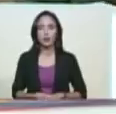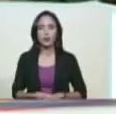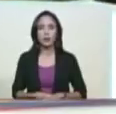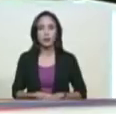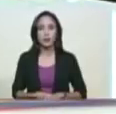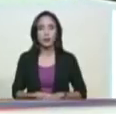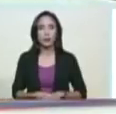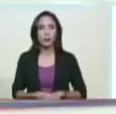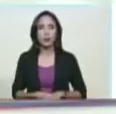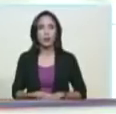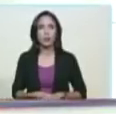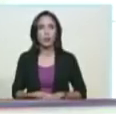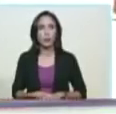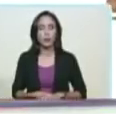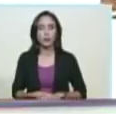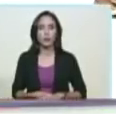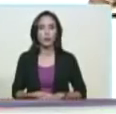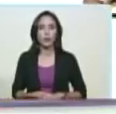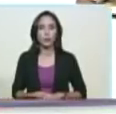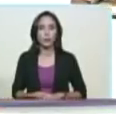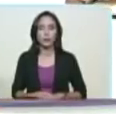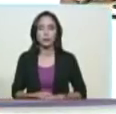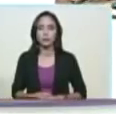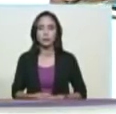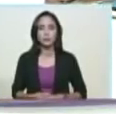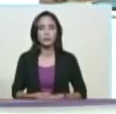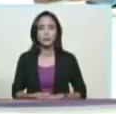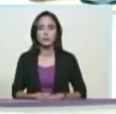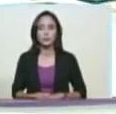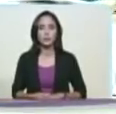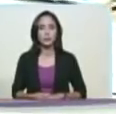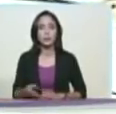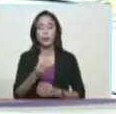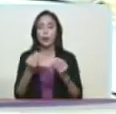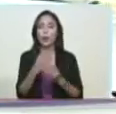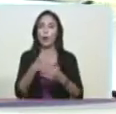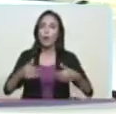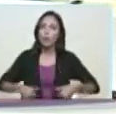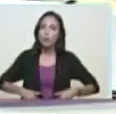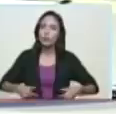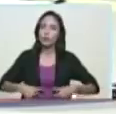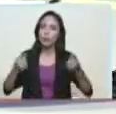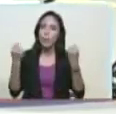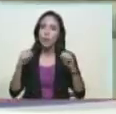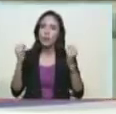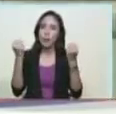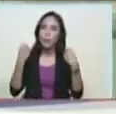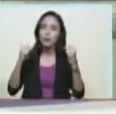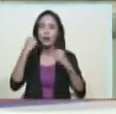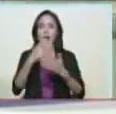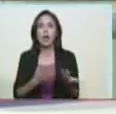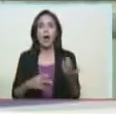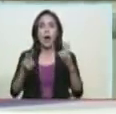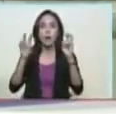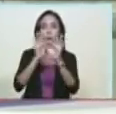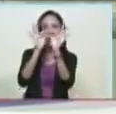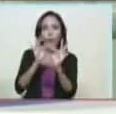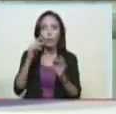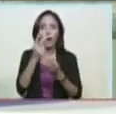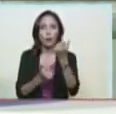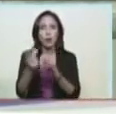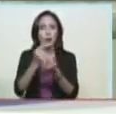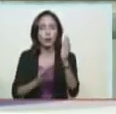venezuela necesita seguir haciendo grandes esfuerzos para construir un nuevo modelo